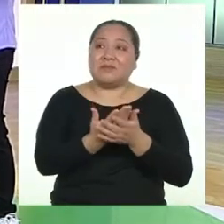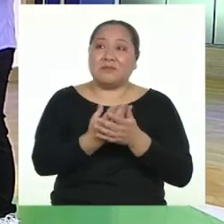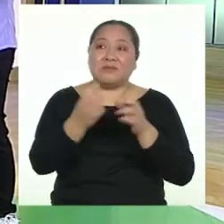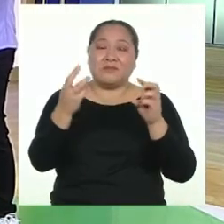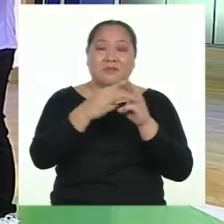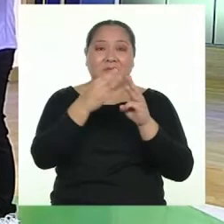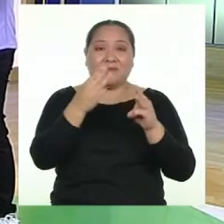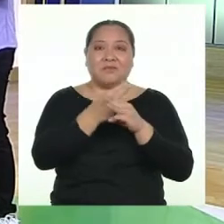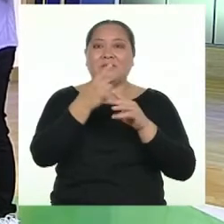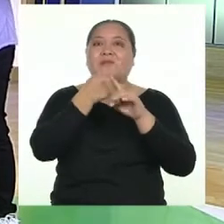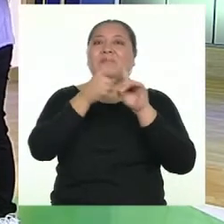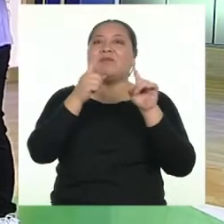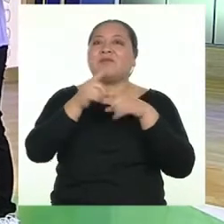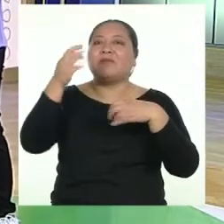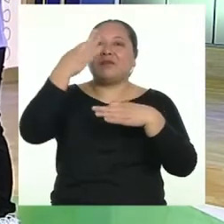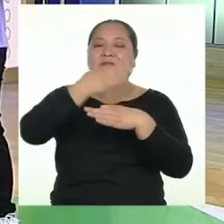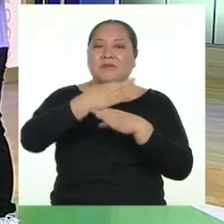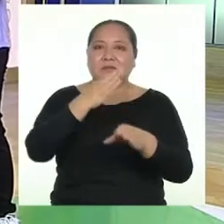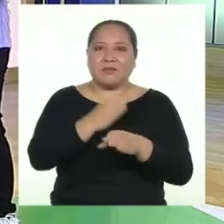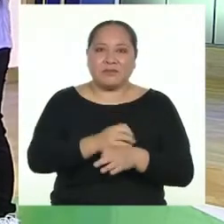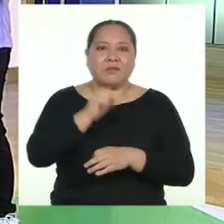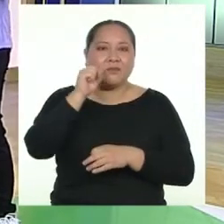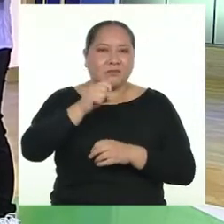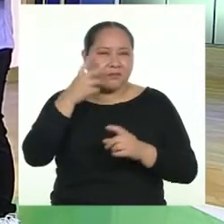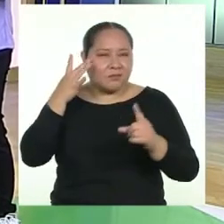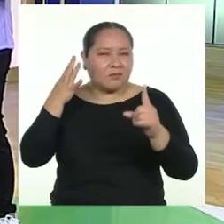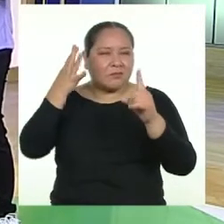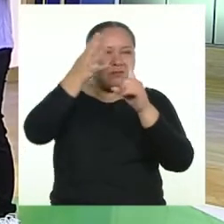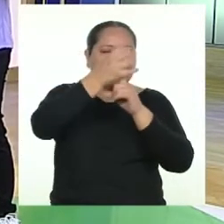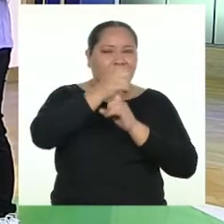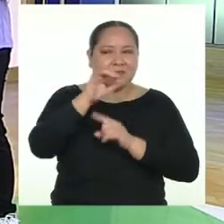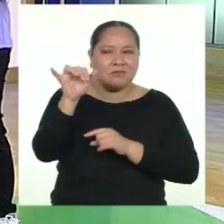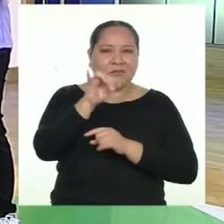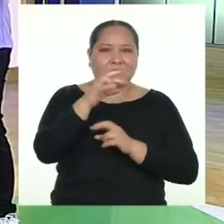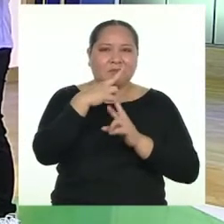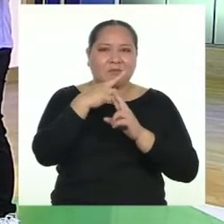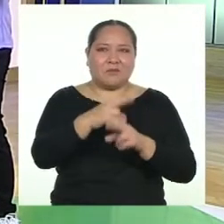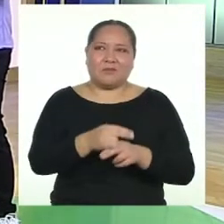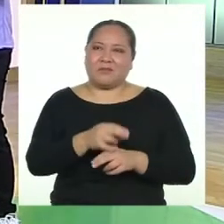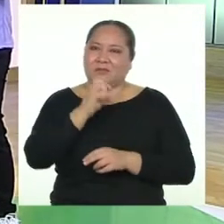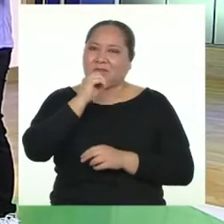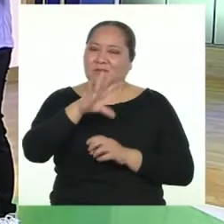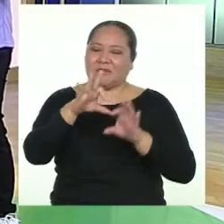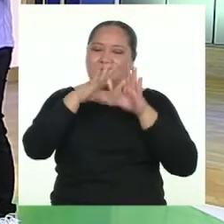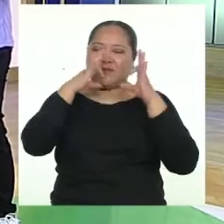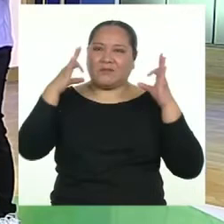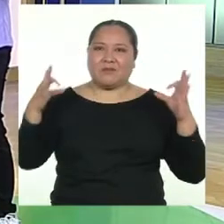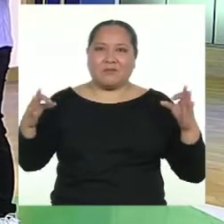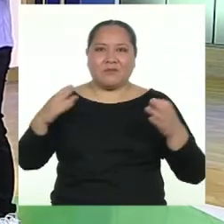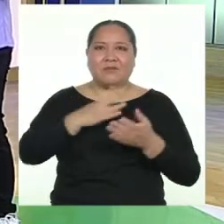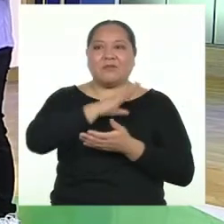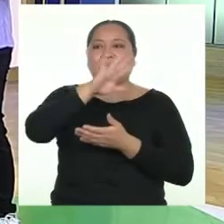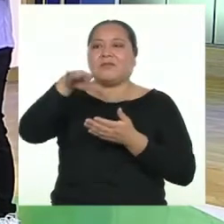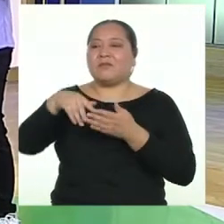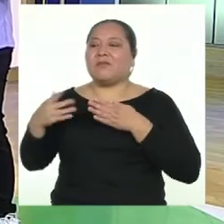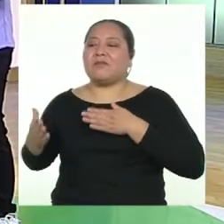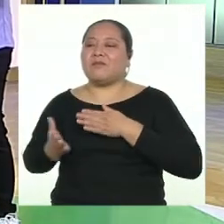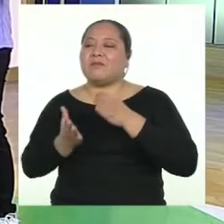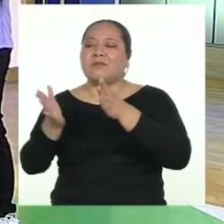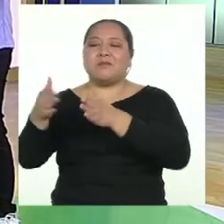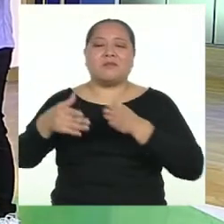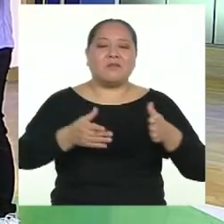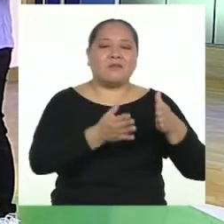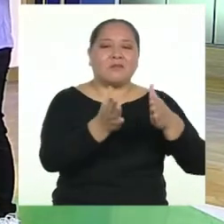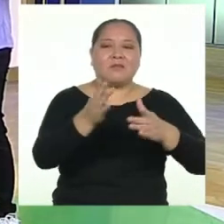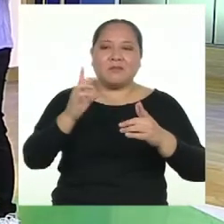existen diferentes caminos que pueden llevarnos al mismo resultado. Como dice la famosa frase, todos los caminos